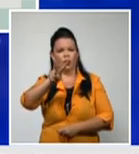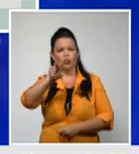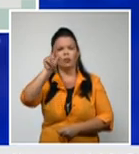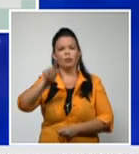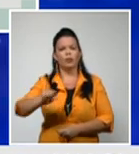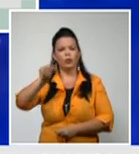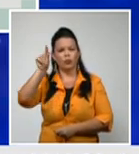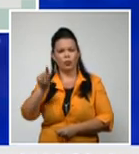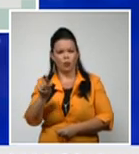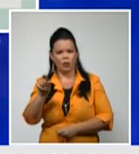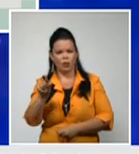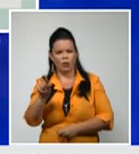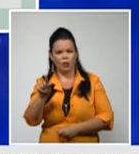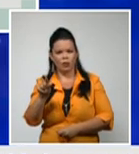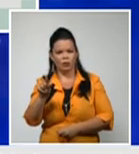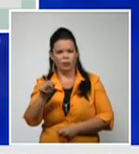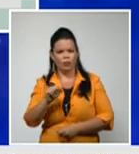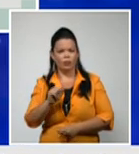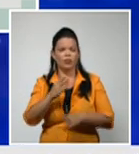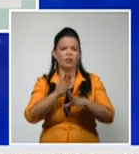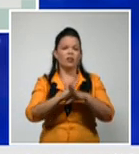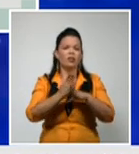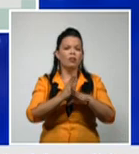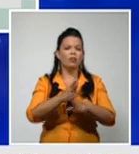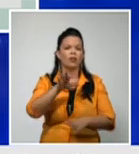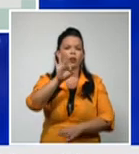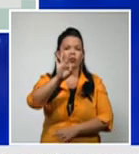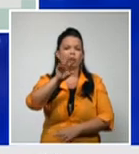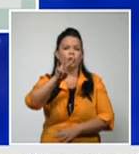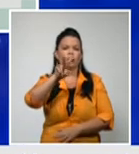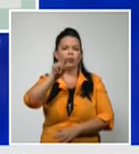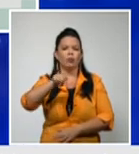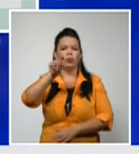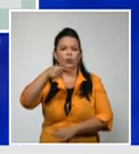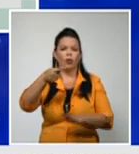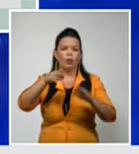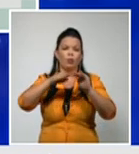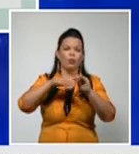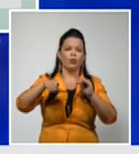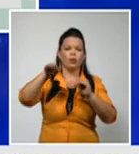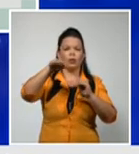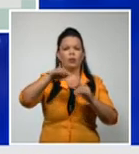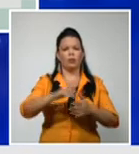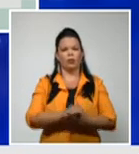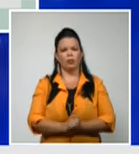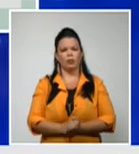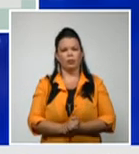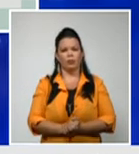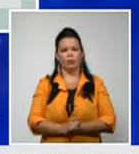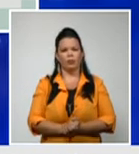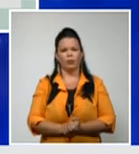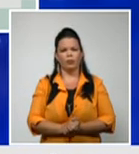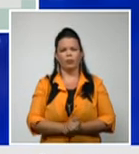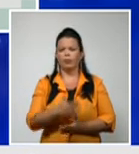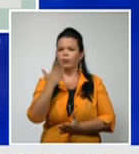son 82 más que en el son 22 fallecidos